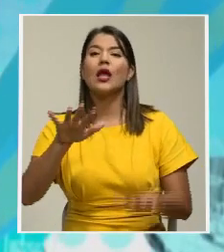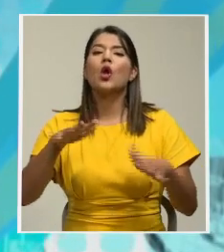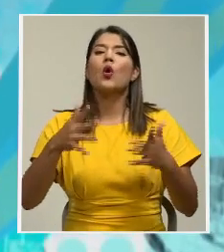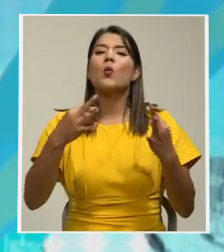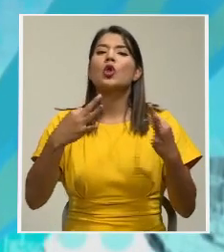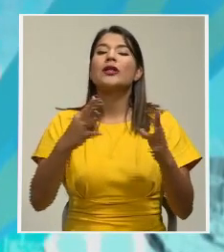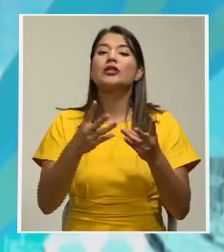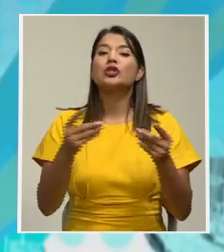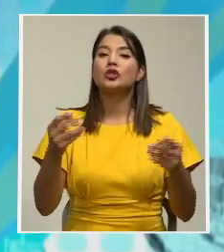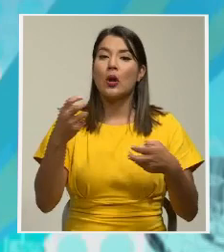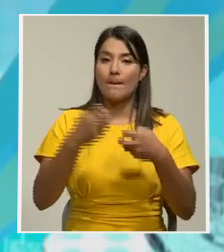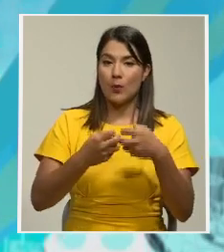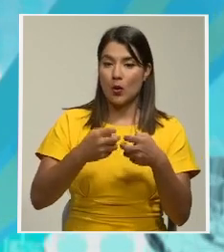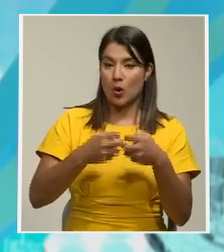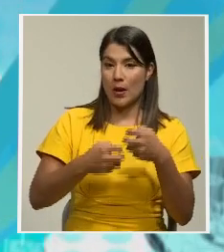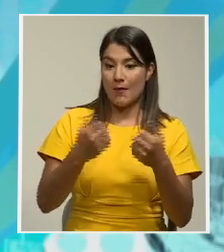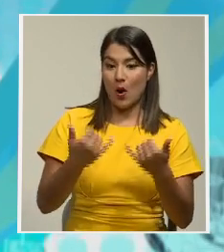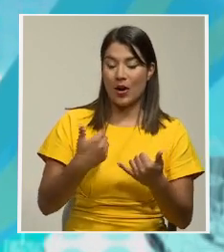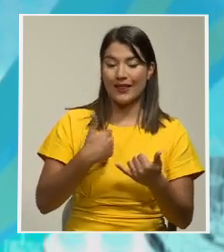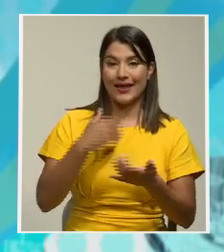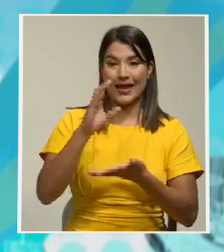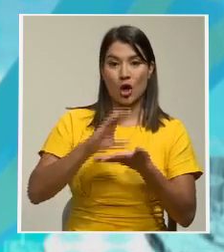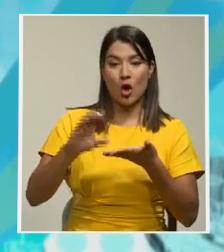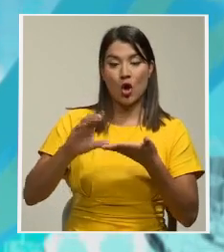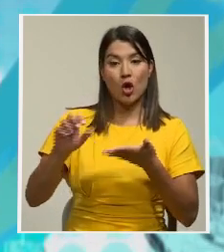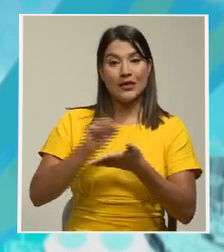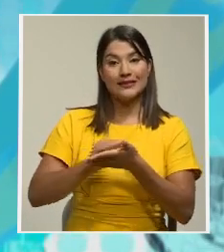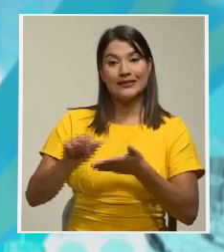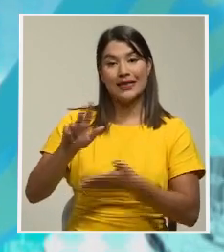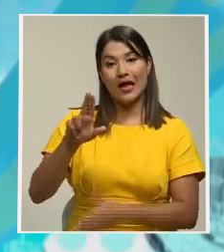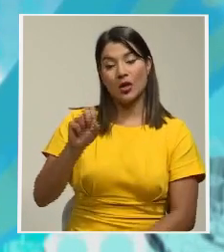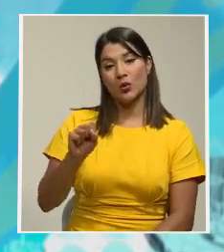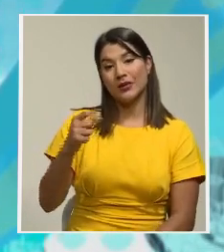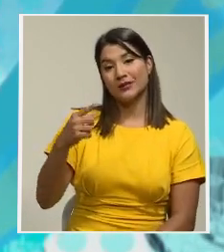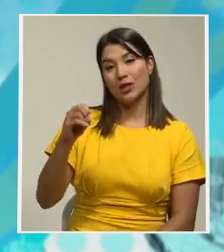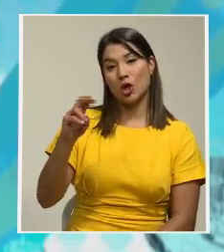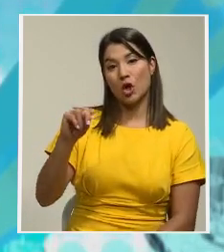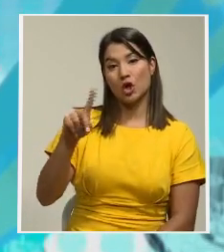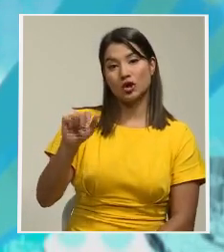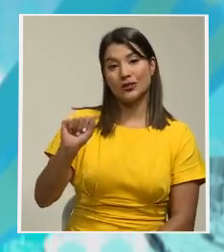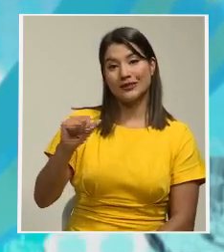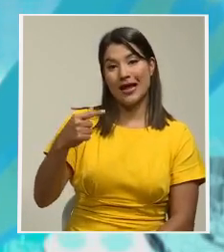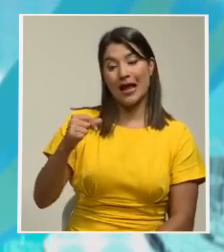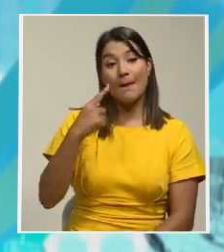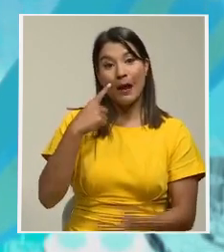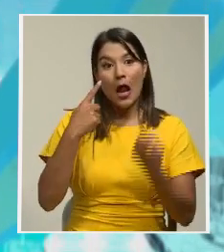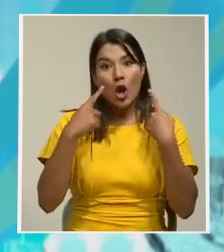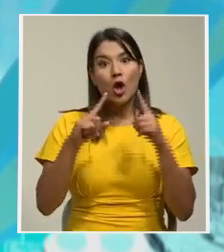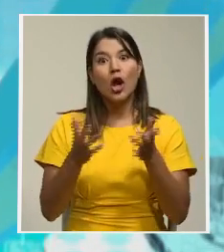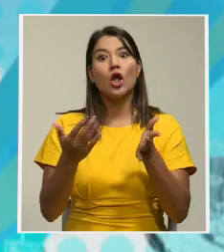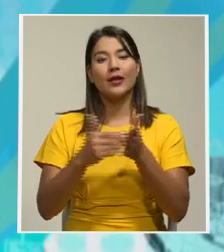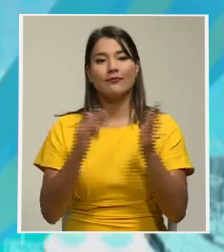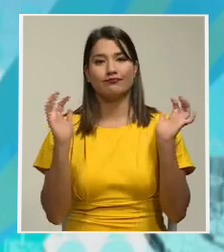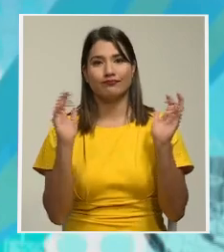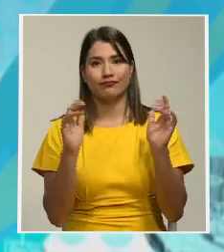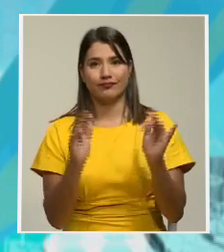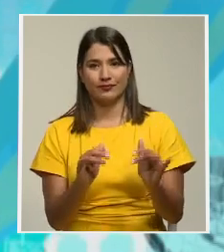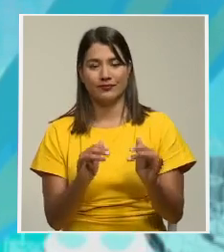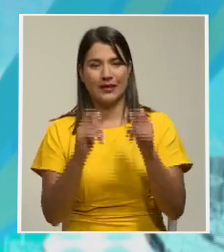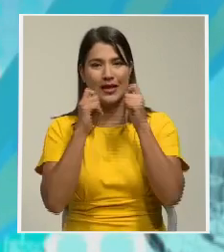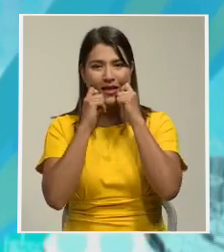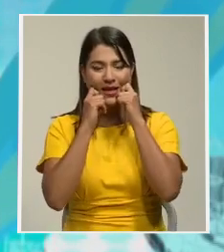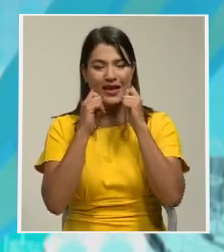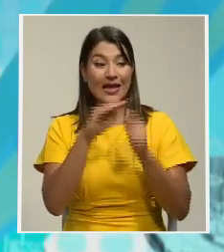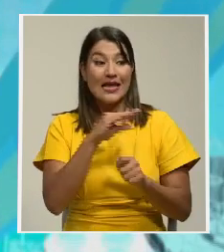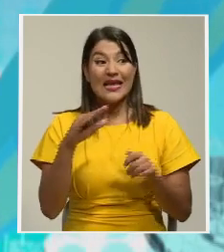los problemas que enfrenta el Colegio San Luis Gonzaga para su regreso a la presencialidad? ¿Y qué podríamos decirle al día de hoy a los padres que quizás están a